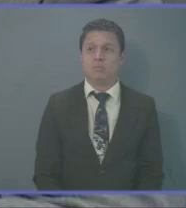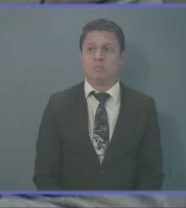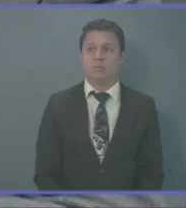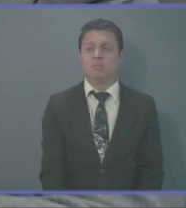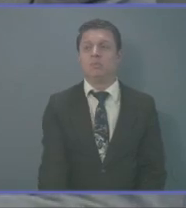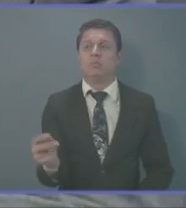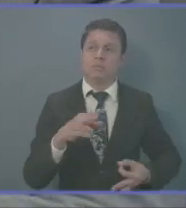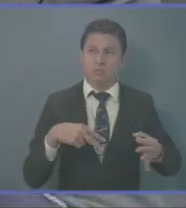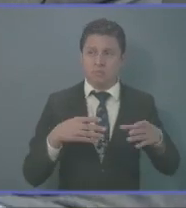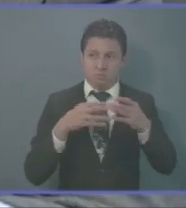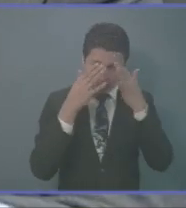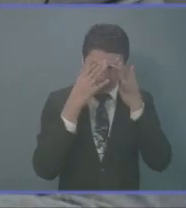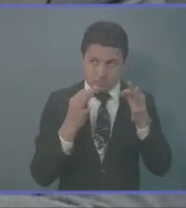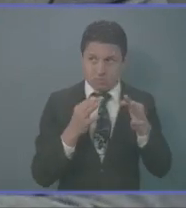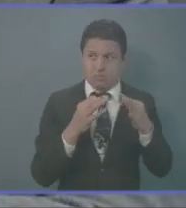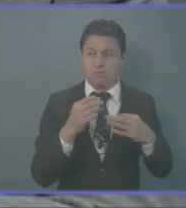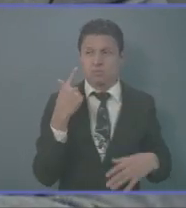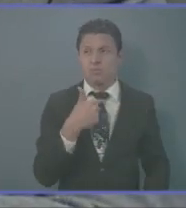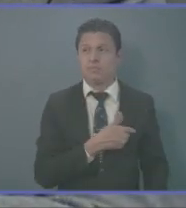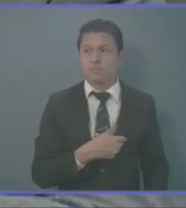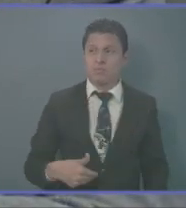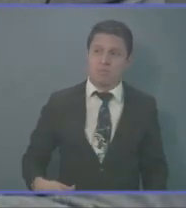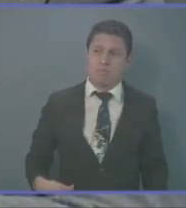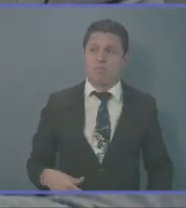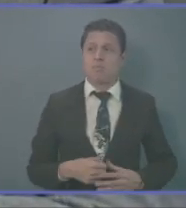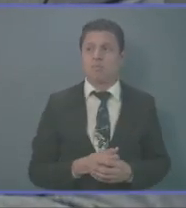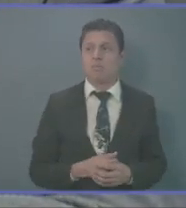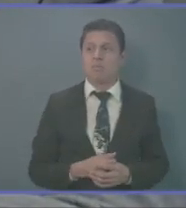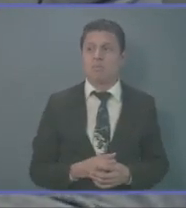Leído el dictamen, señor presidente,